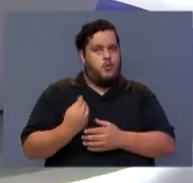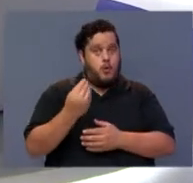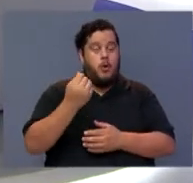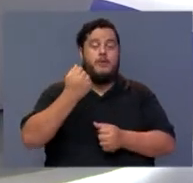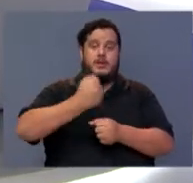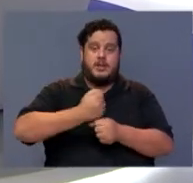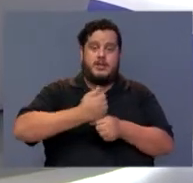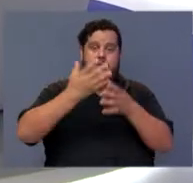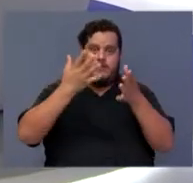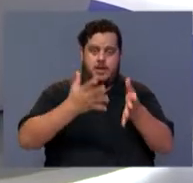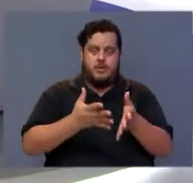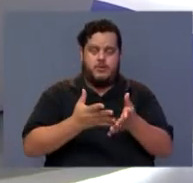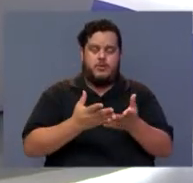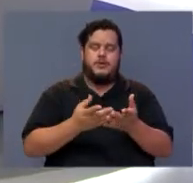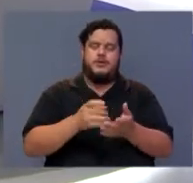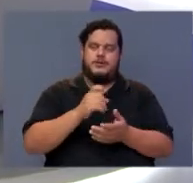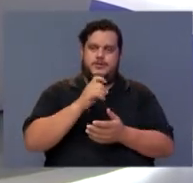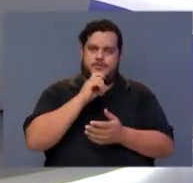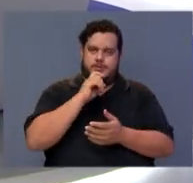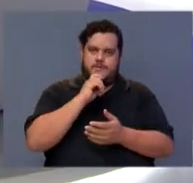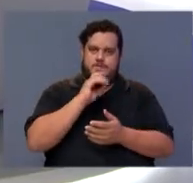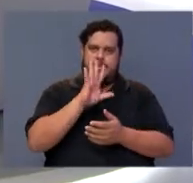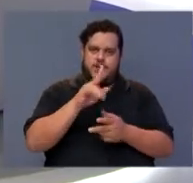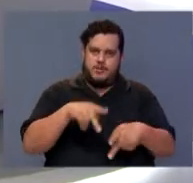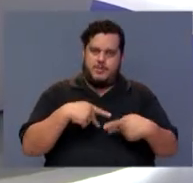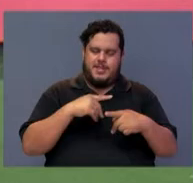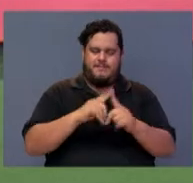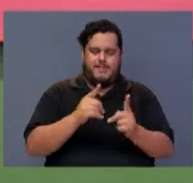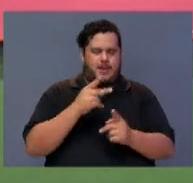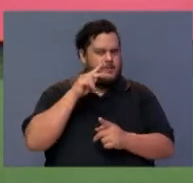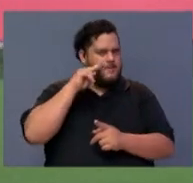costado mucho. Y aquí está su historia en Tigo Sport Noticias.